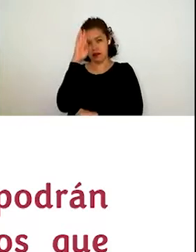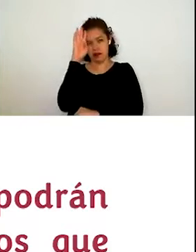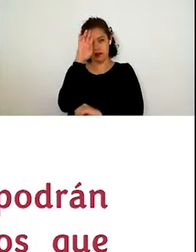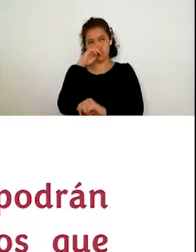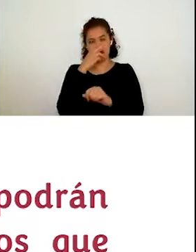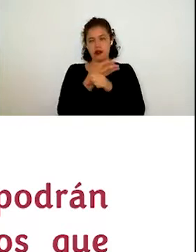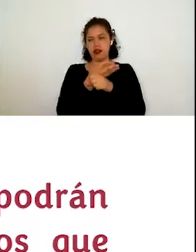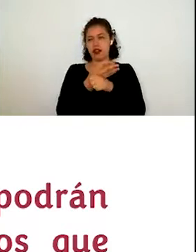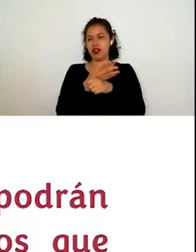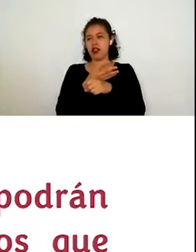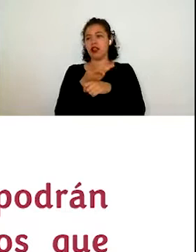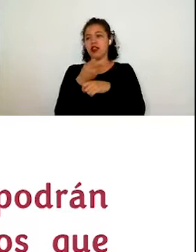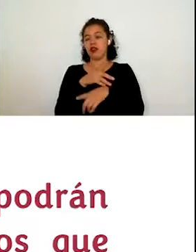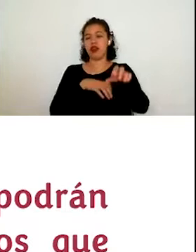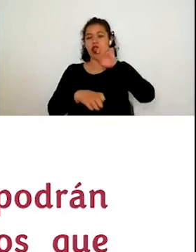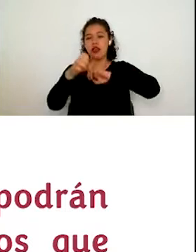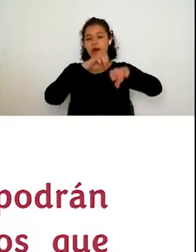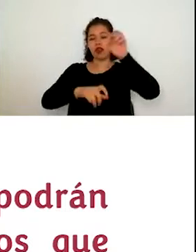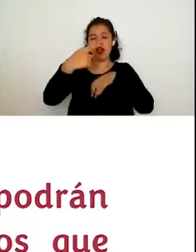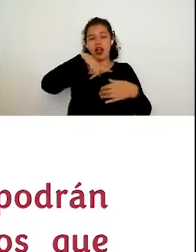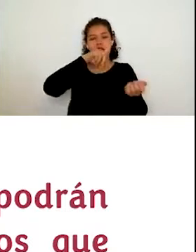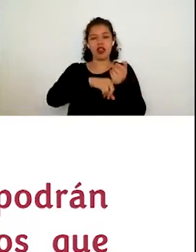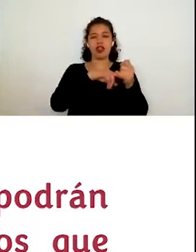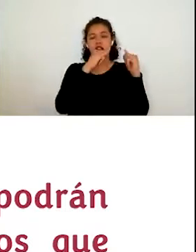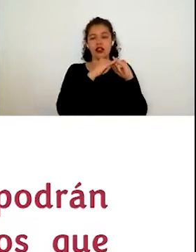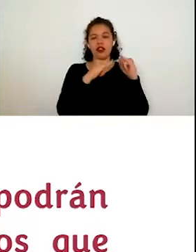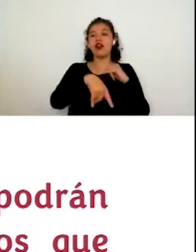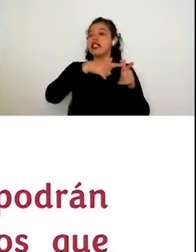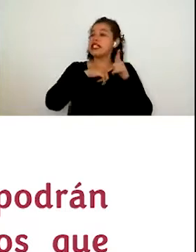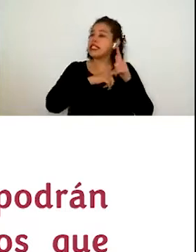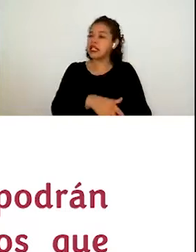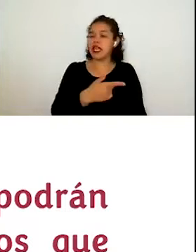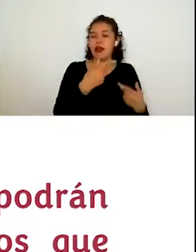siguen trabajando o recibiendo una remuneración por parte de la